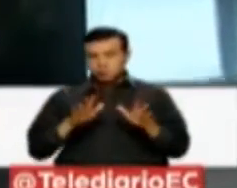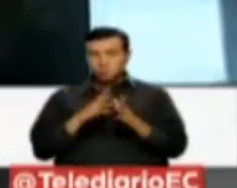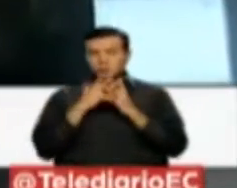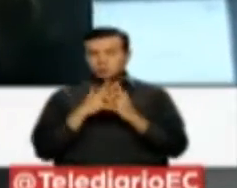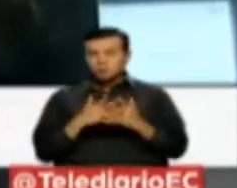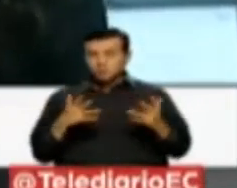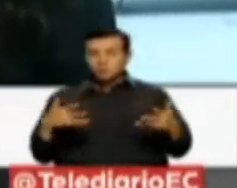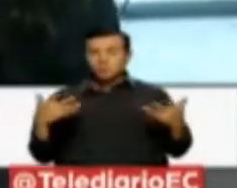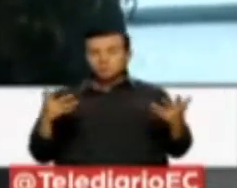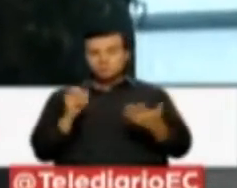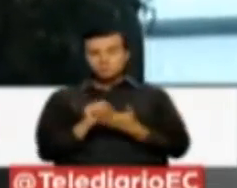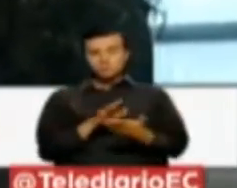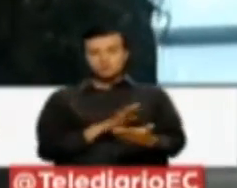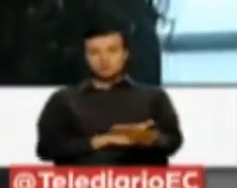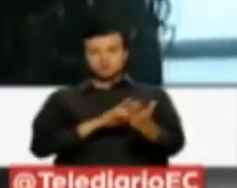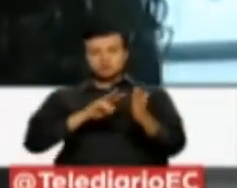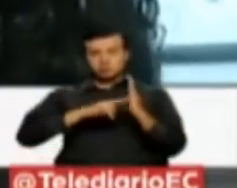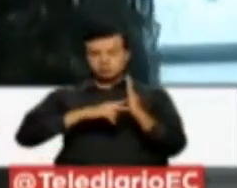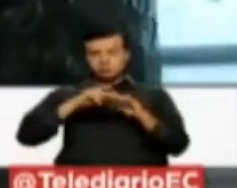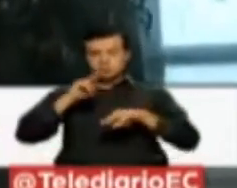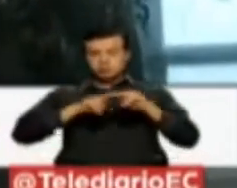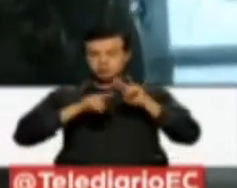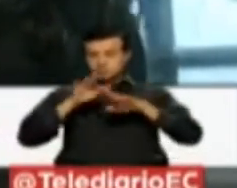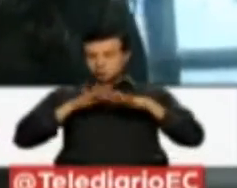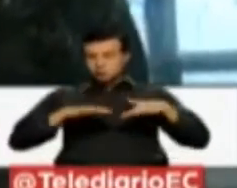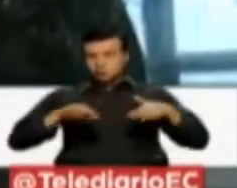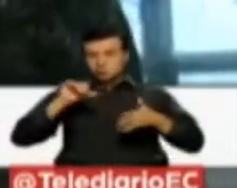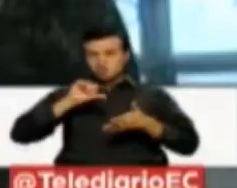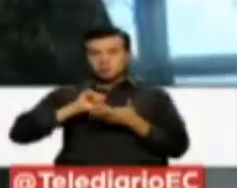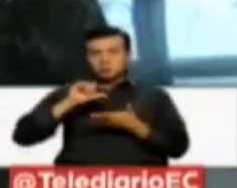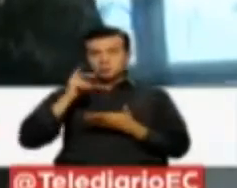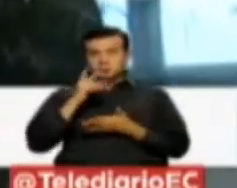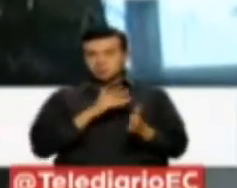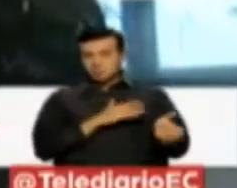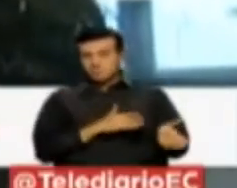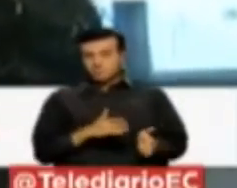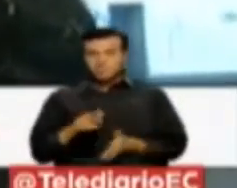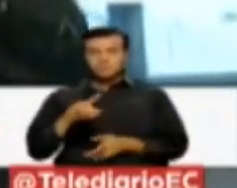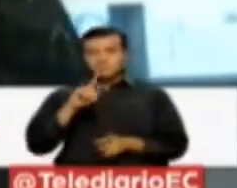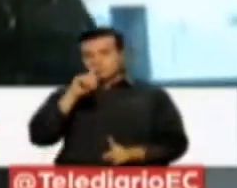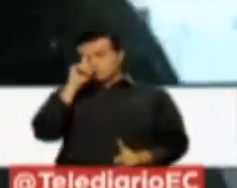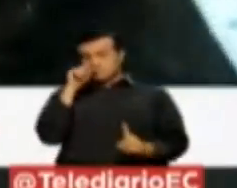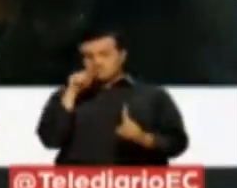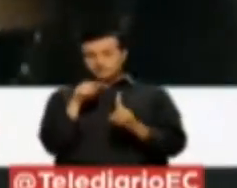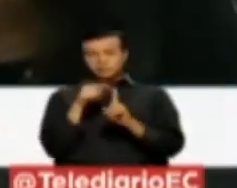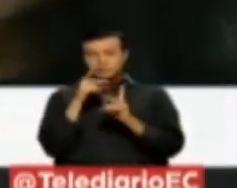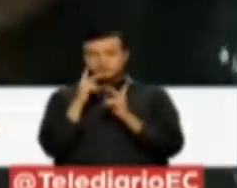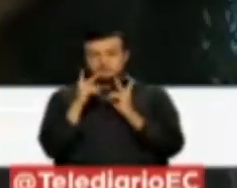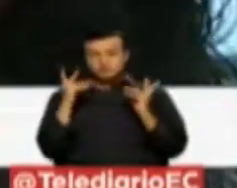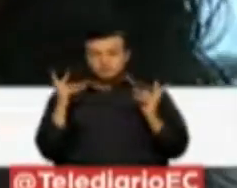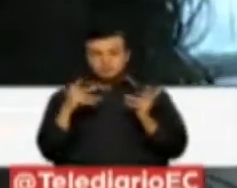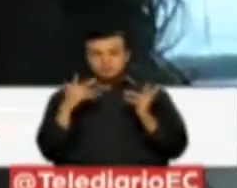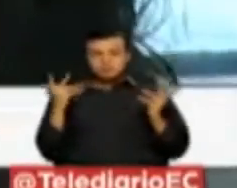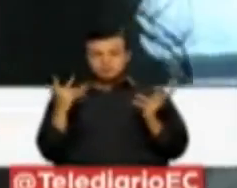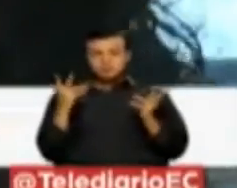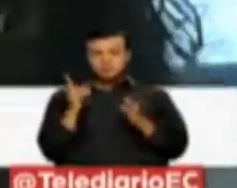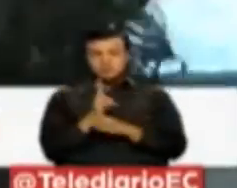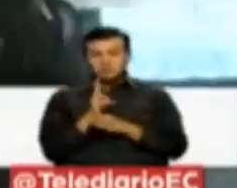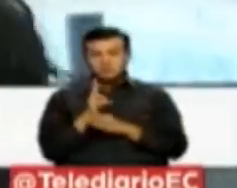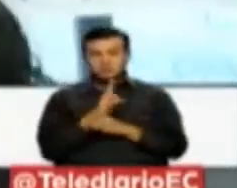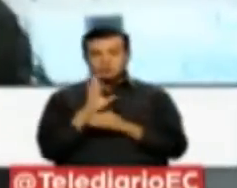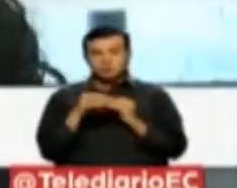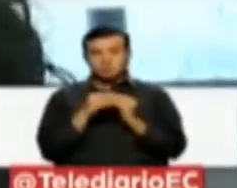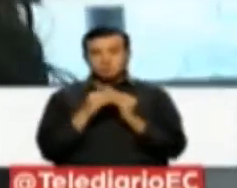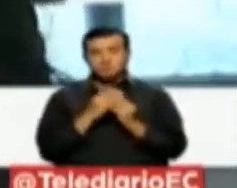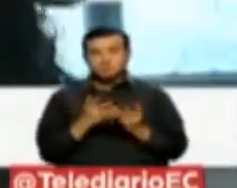espacios, proyectos arquitectónicos y urbanos. Prácticamente uno de los objetivos principales es usar todo lo